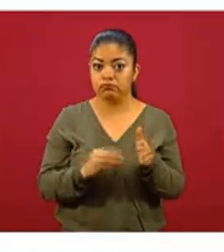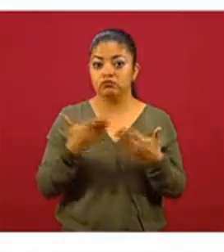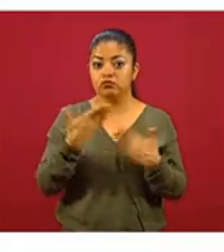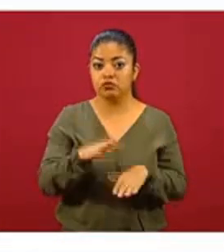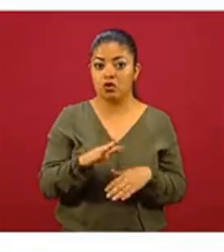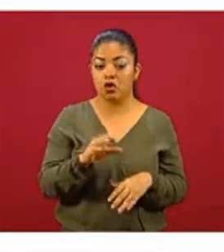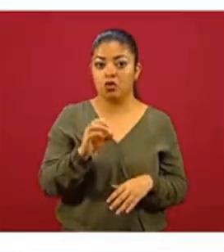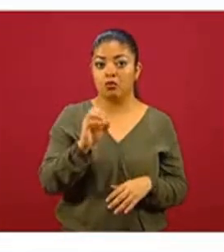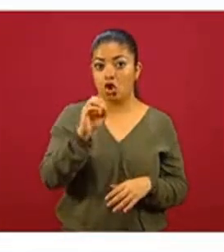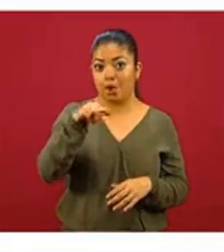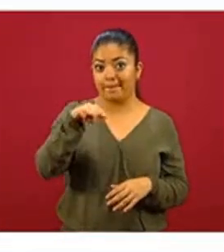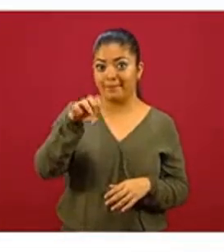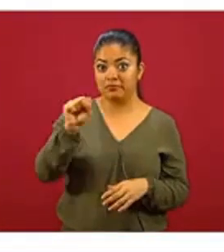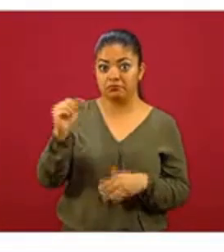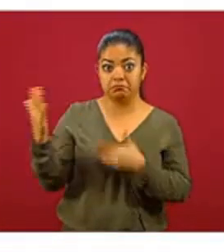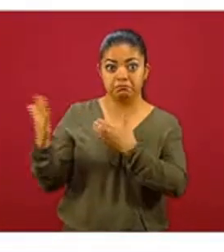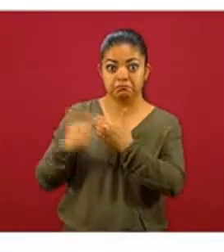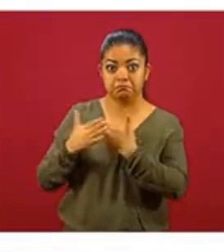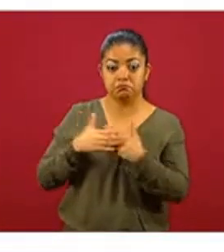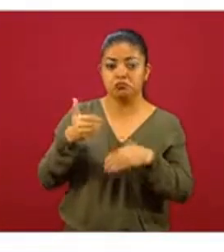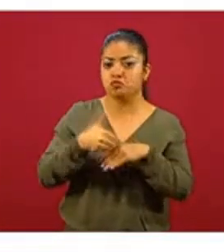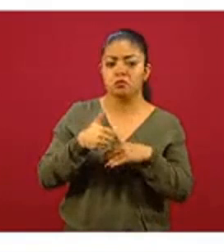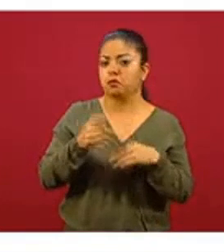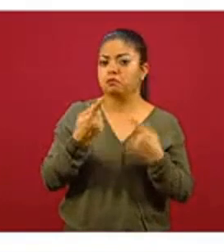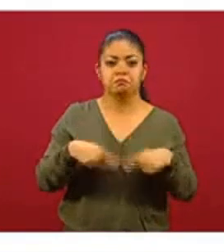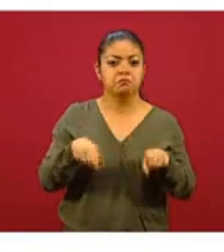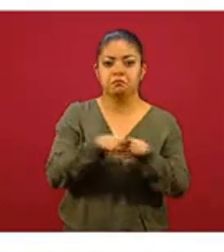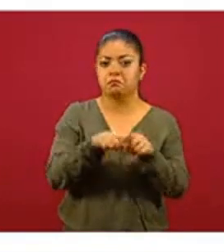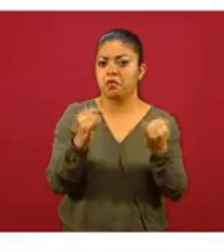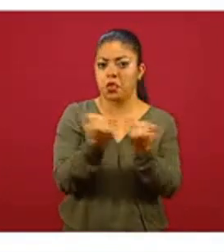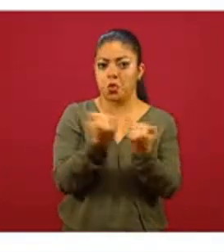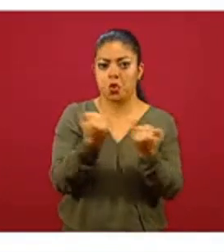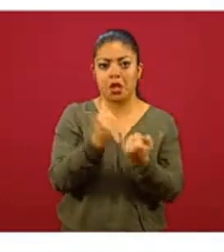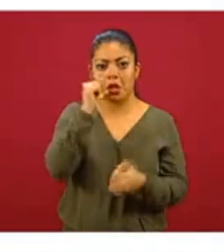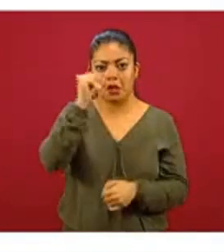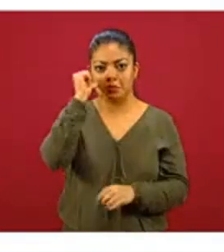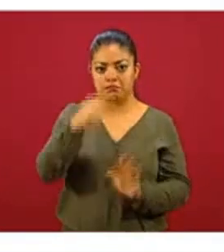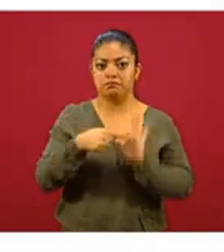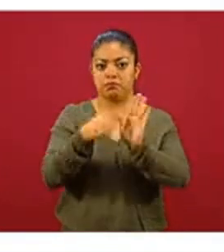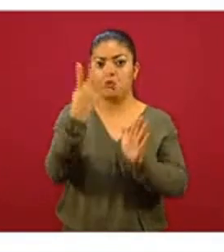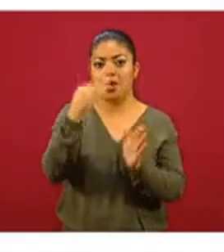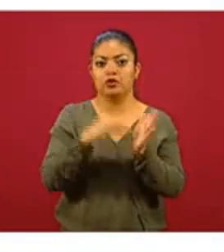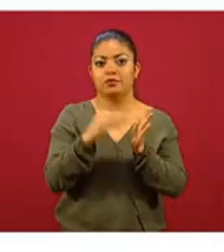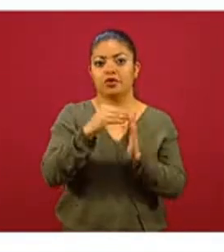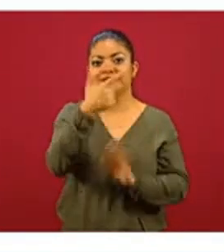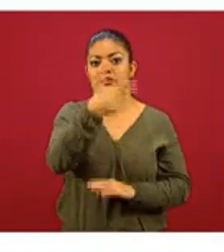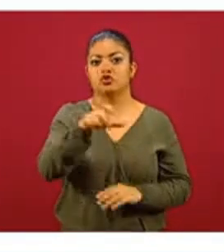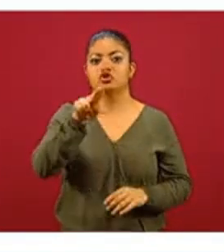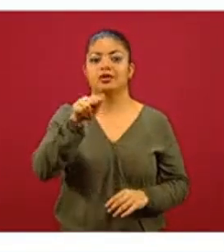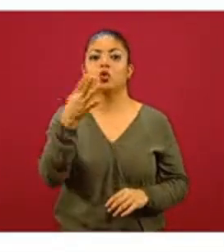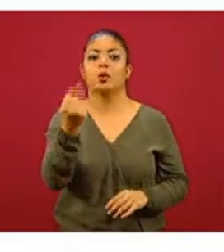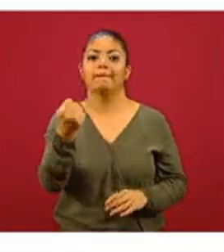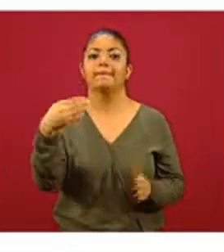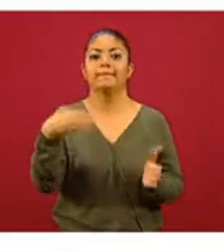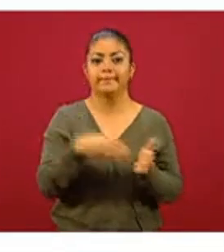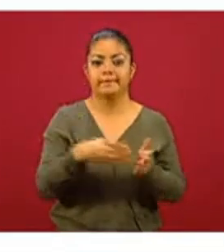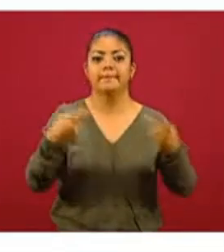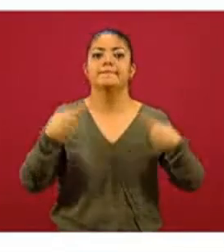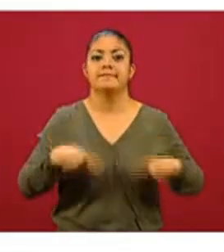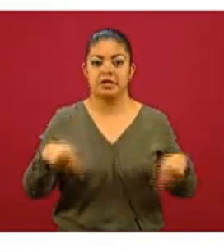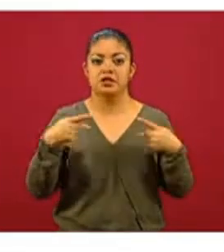Mundial de la Salud respecto a los números, de modo que es lo mismo que ayer presentamos. 4.789.000